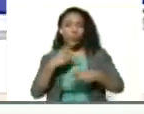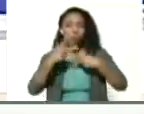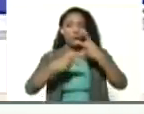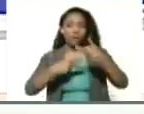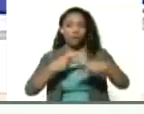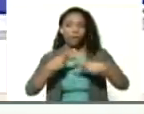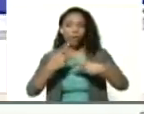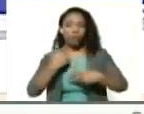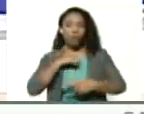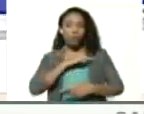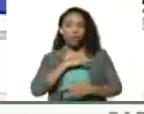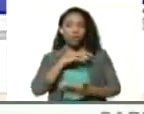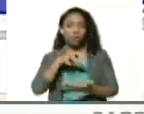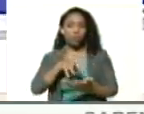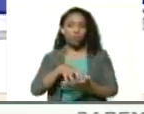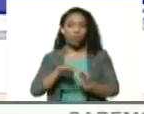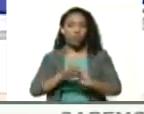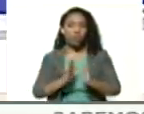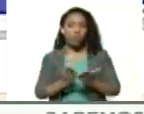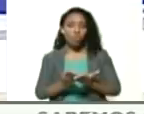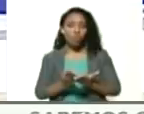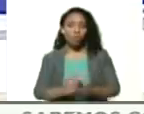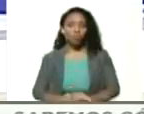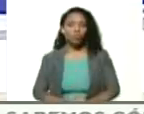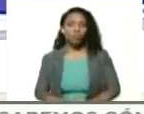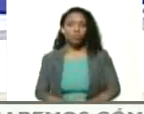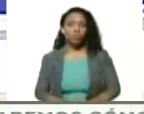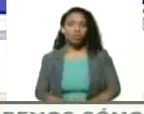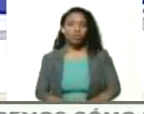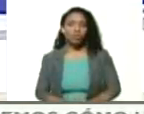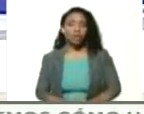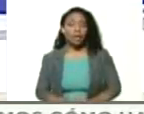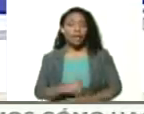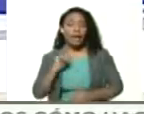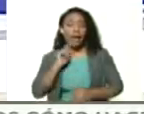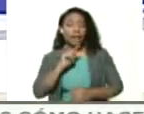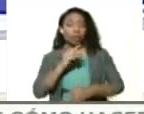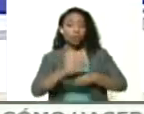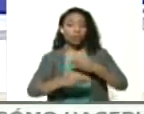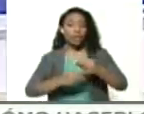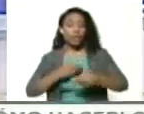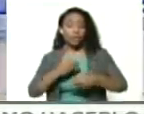de nuestra región y del mundo. Y fue precisamente